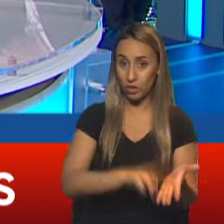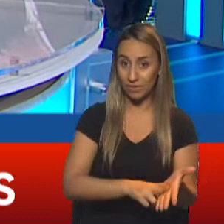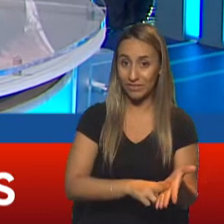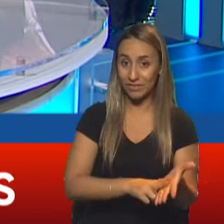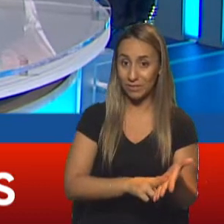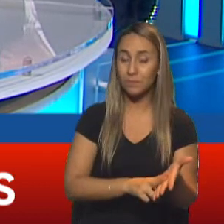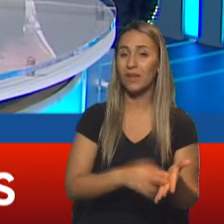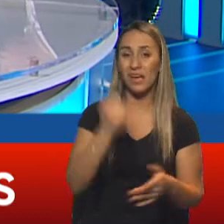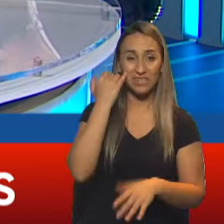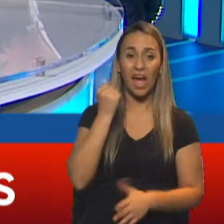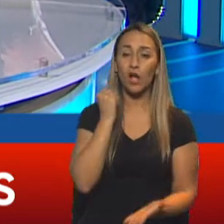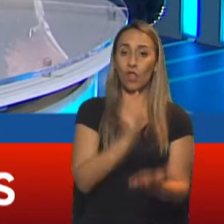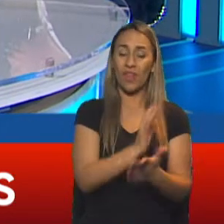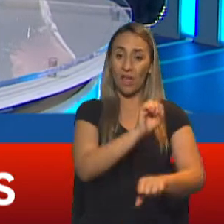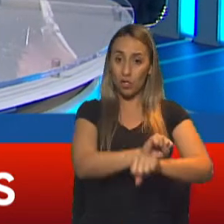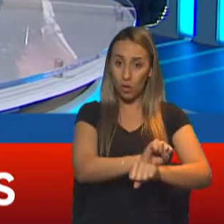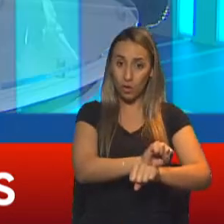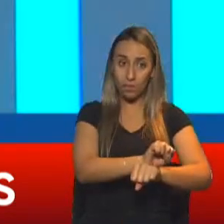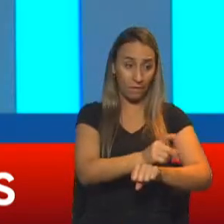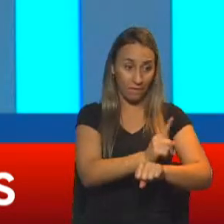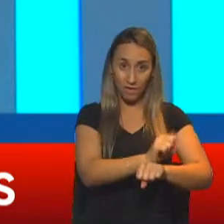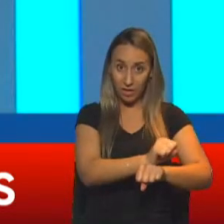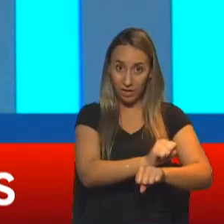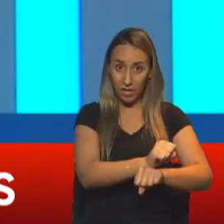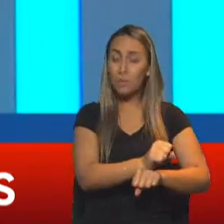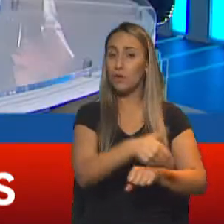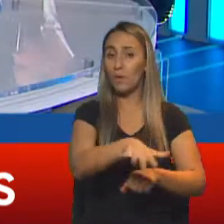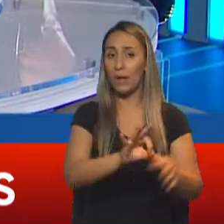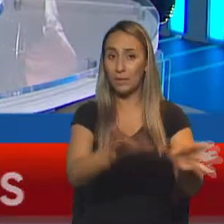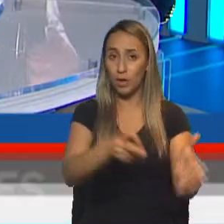fue condenado, está preso y va a recuperar la libertad rápidamente. Está muy claro. Gracias, Néstor. No.